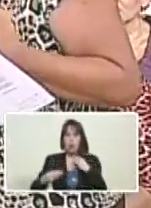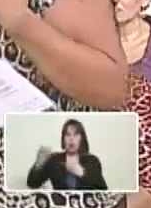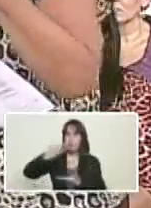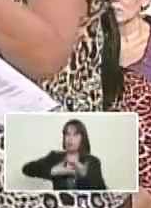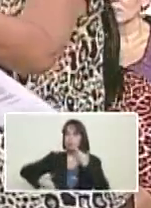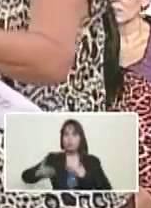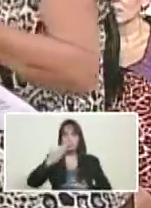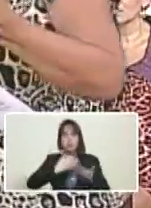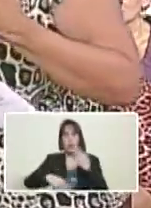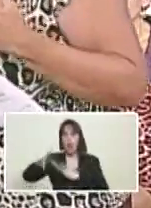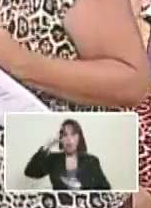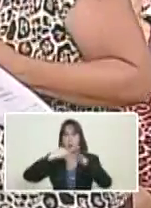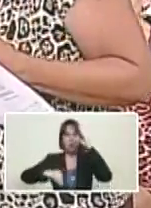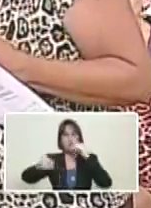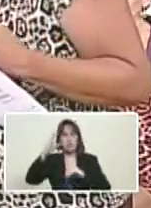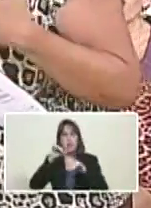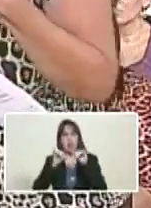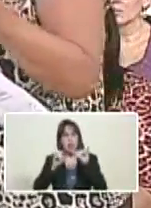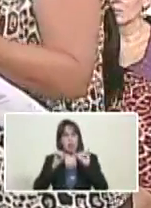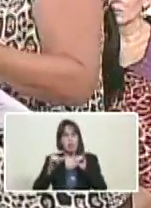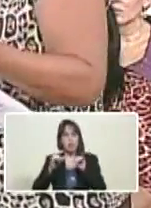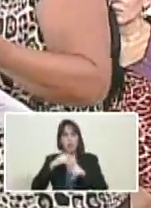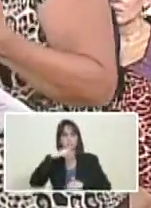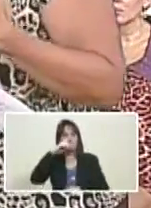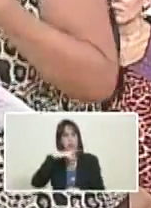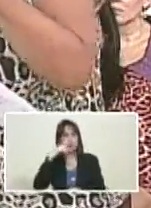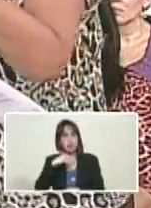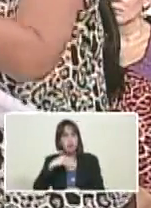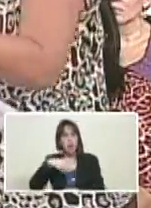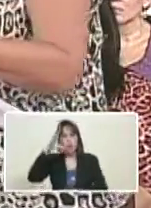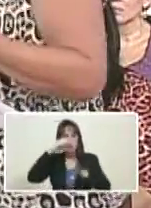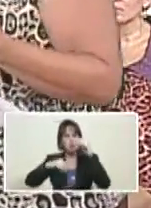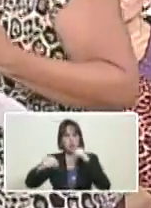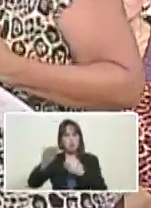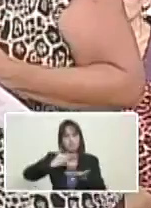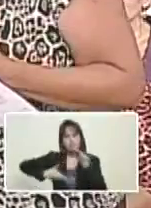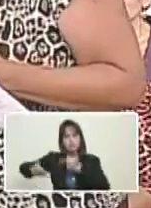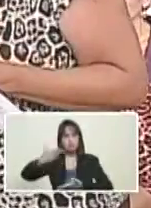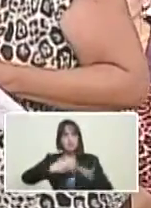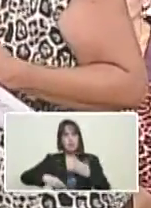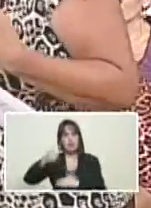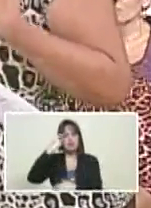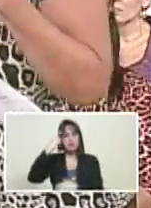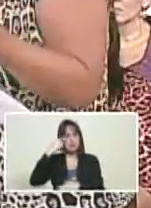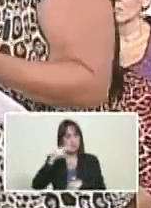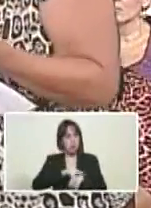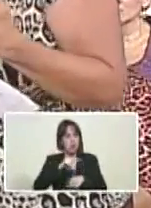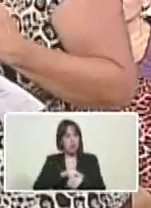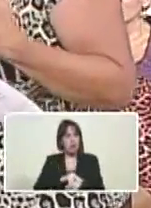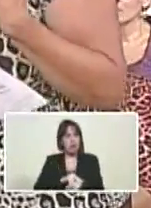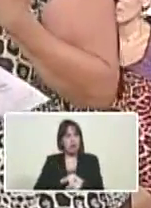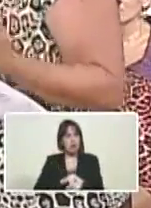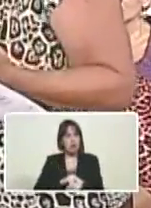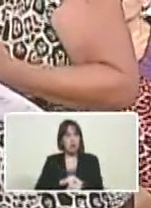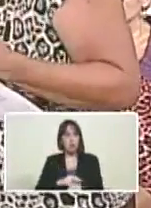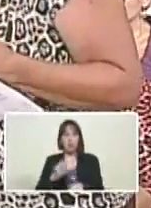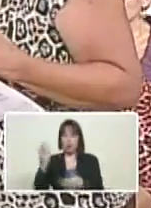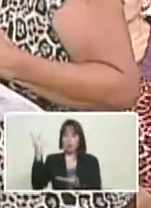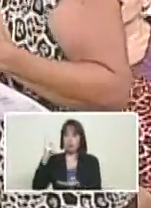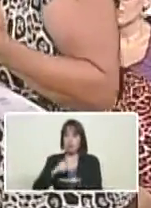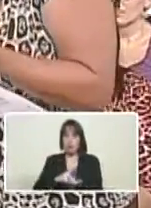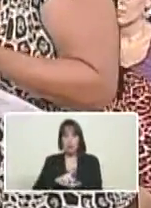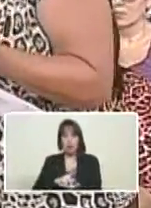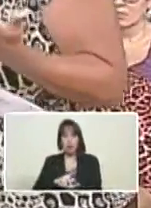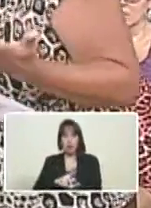de ellos para nosotros poder hablar con ellos, que los médicos también sepan ese lenguaje, porque nos llegan